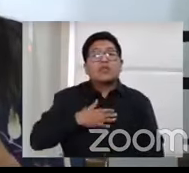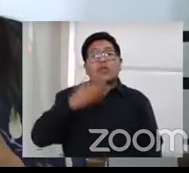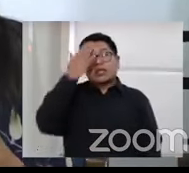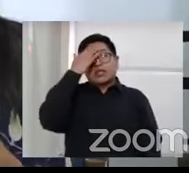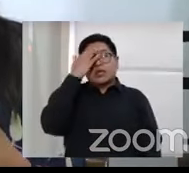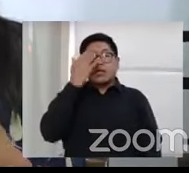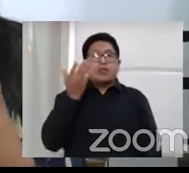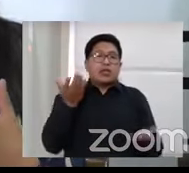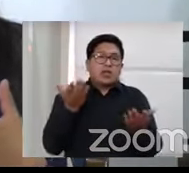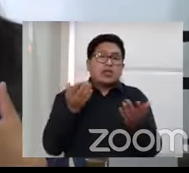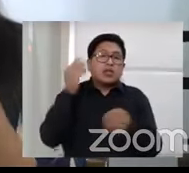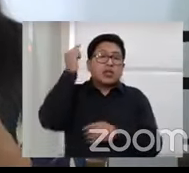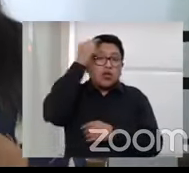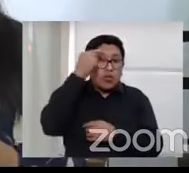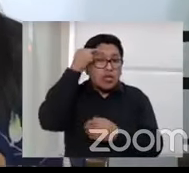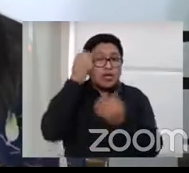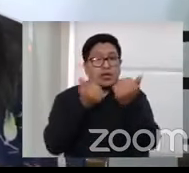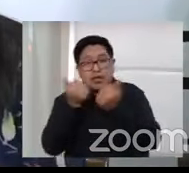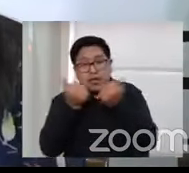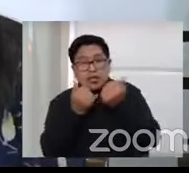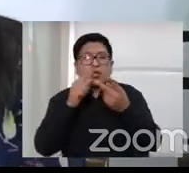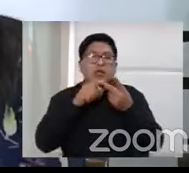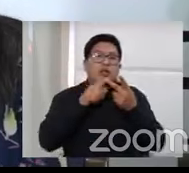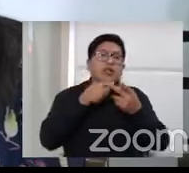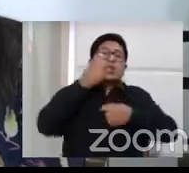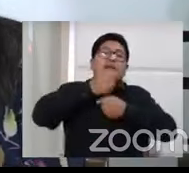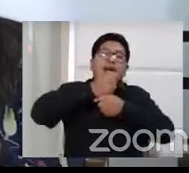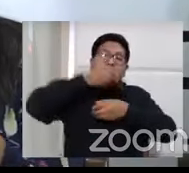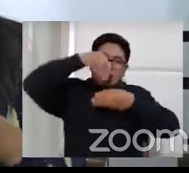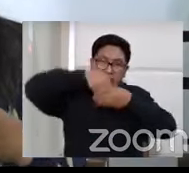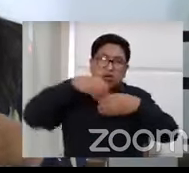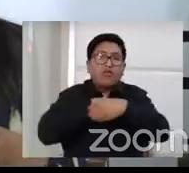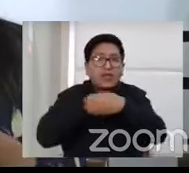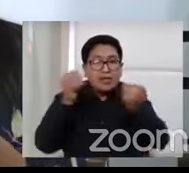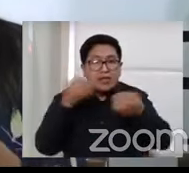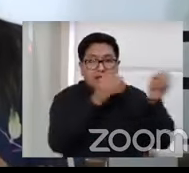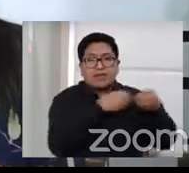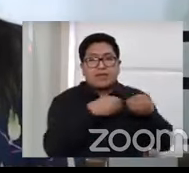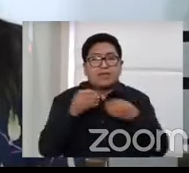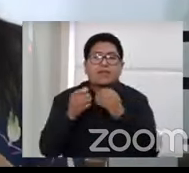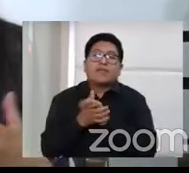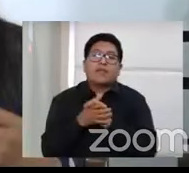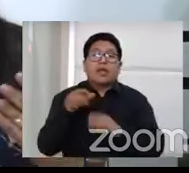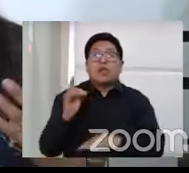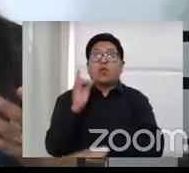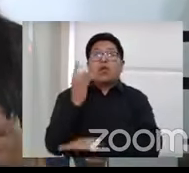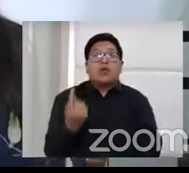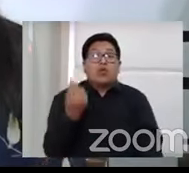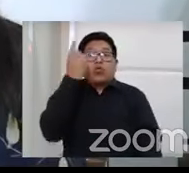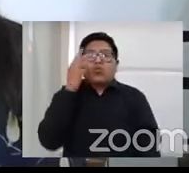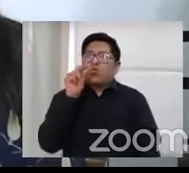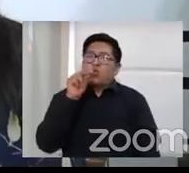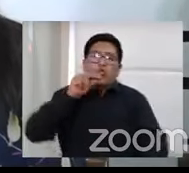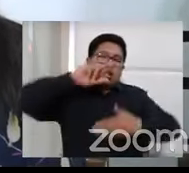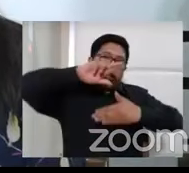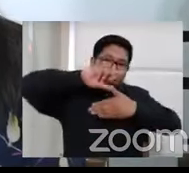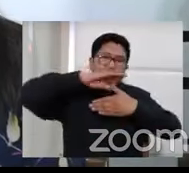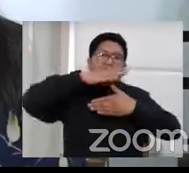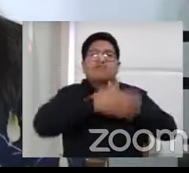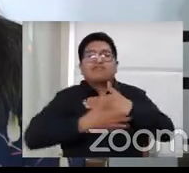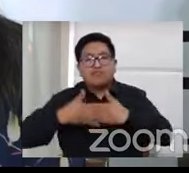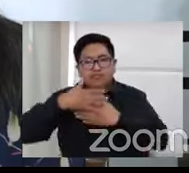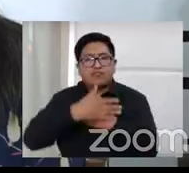pública como son las y los servidores públicos dentro de nuestros estados y no voy a decir bolivia es una américa latina lo que se